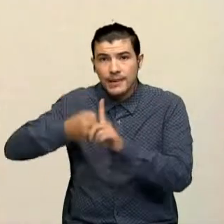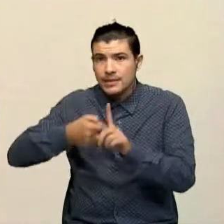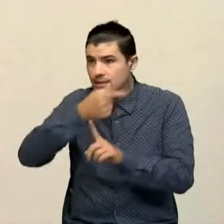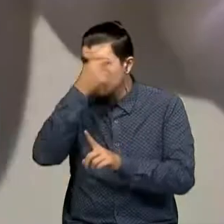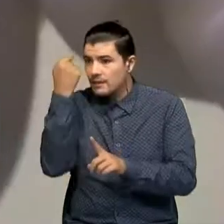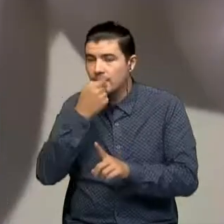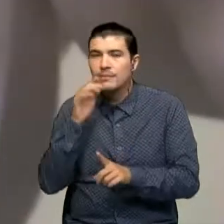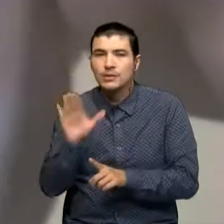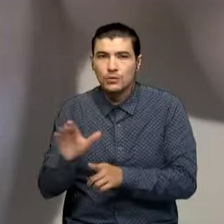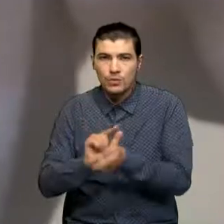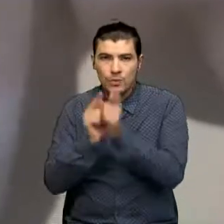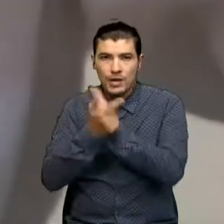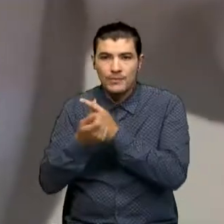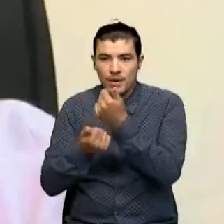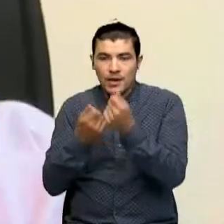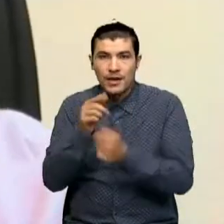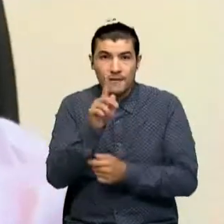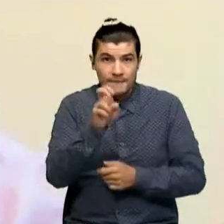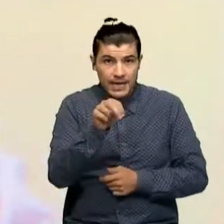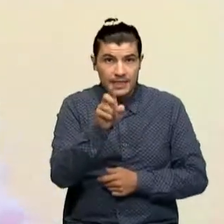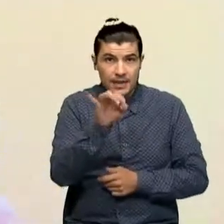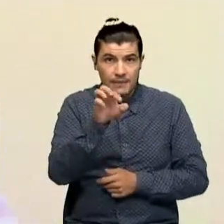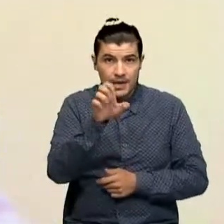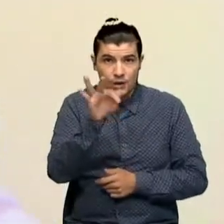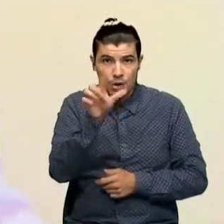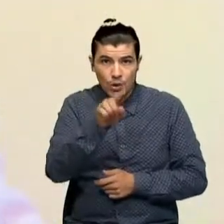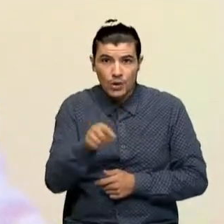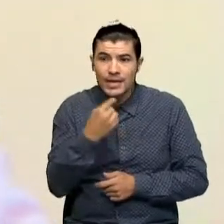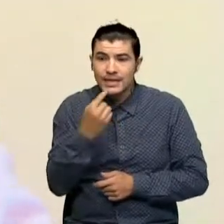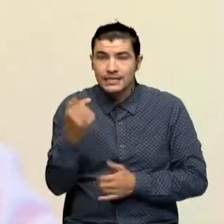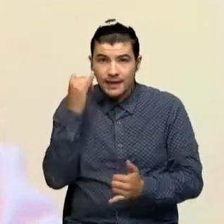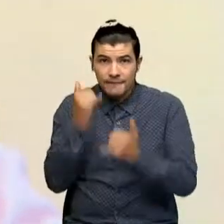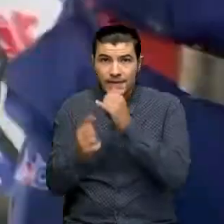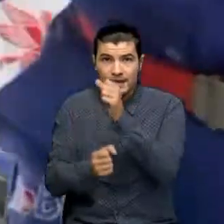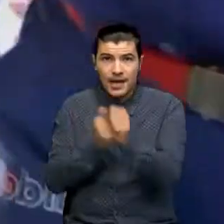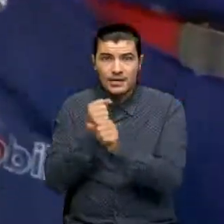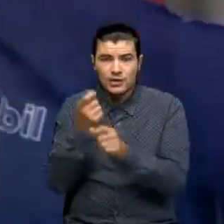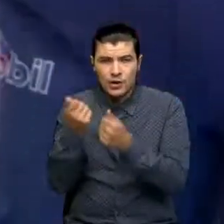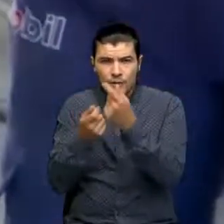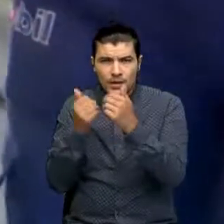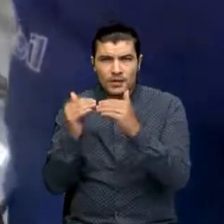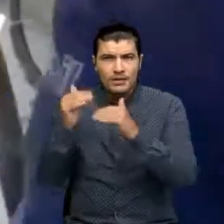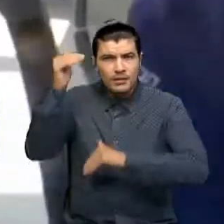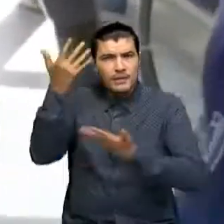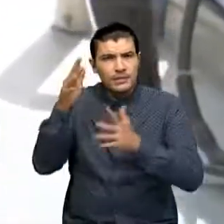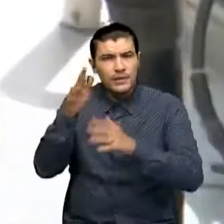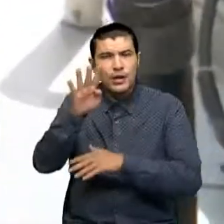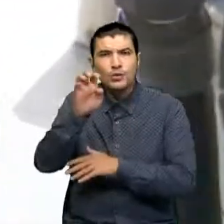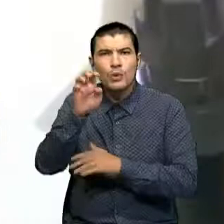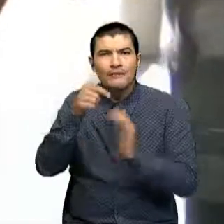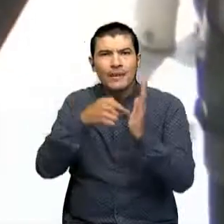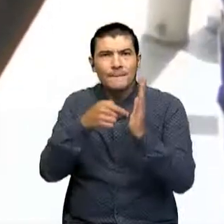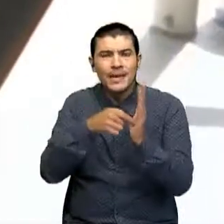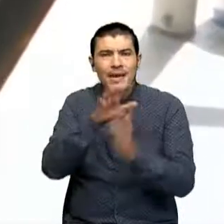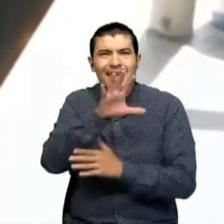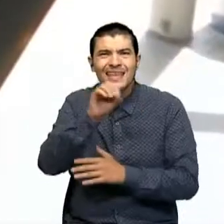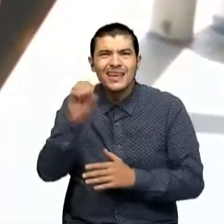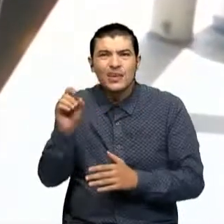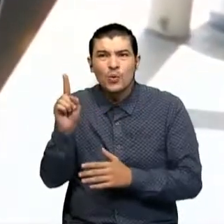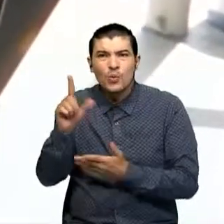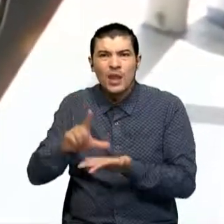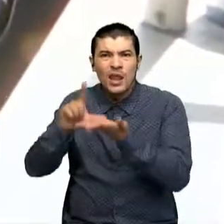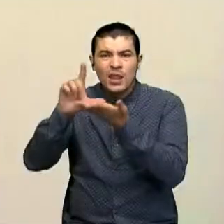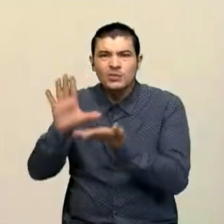una un cambio el precio fendipetróleos considera que al finalizar el año los precios deberán estar alrededor de 9.500 pesos por galón